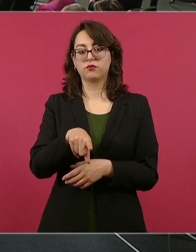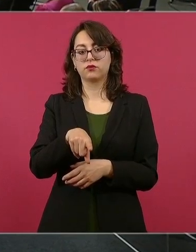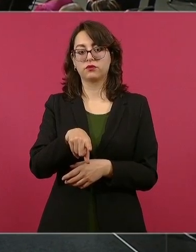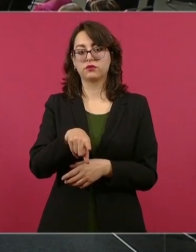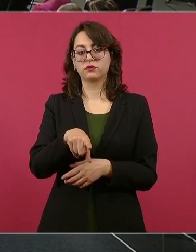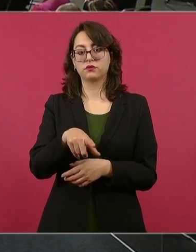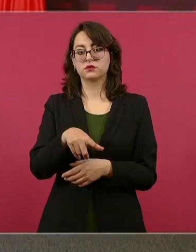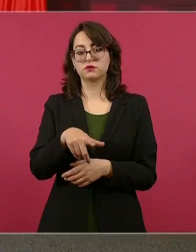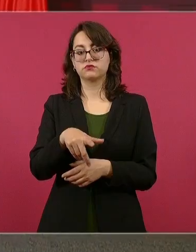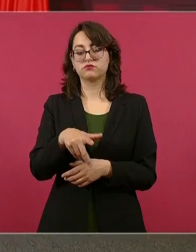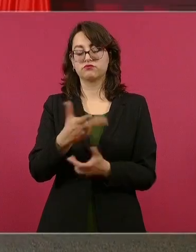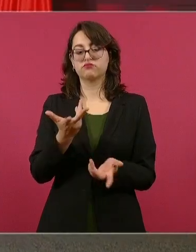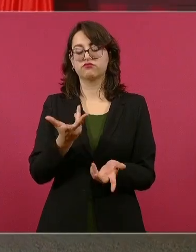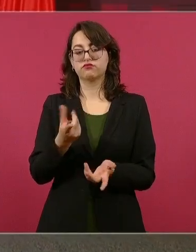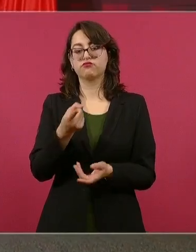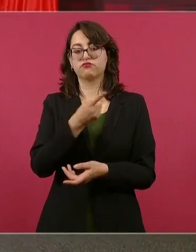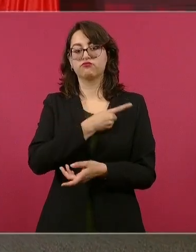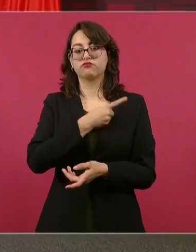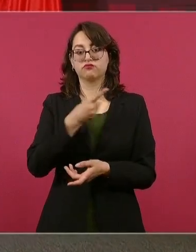se apliquen